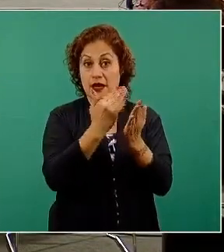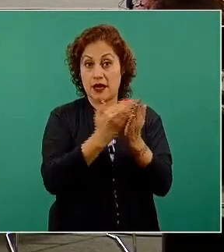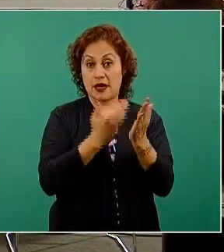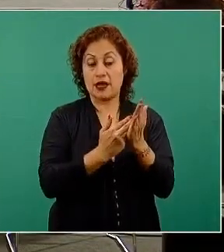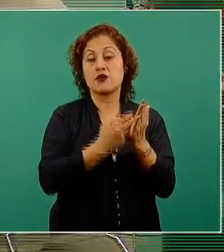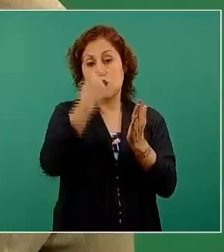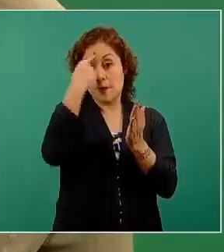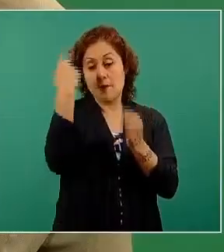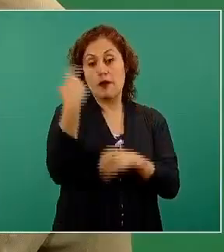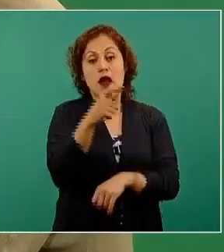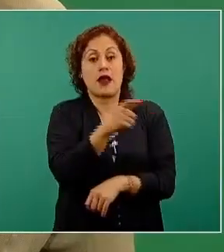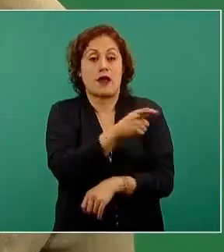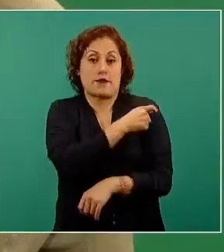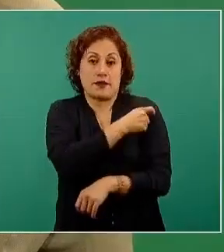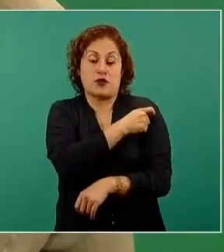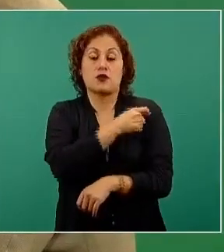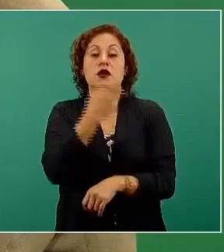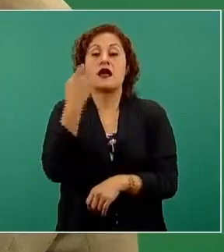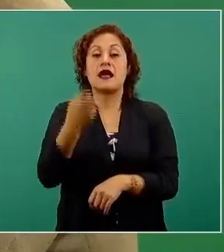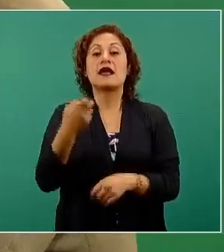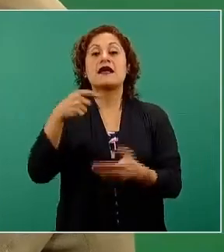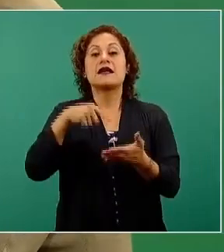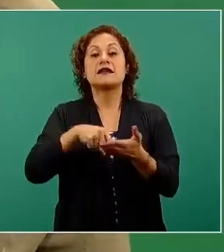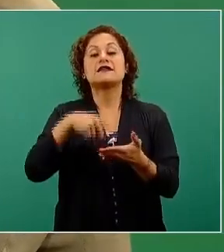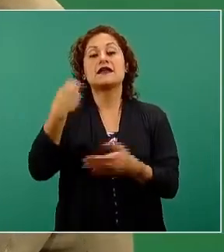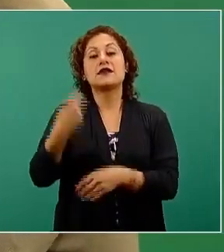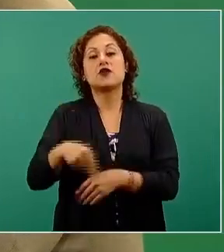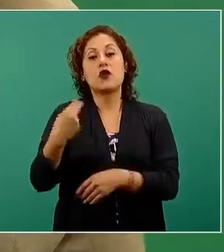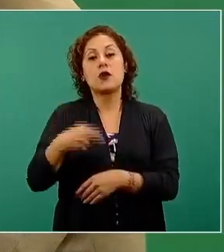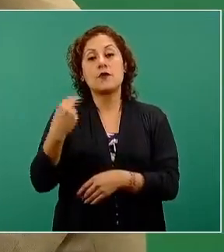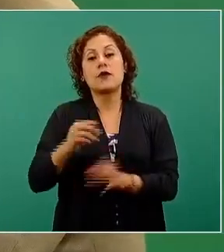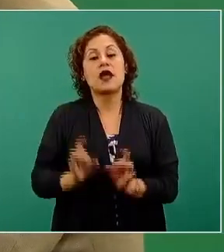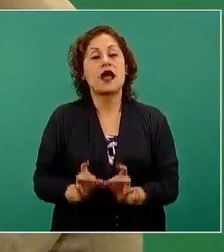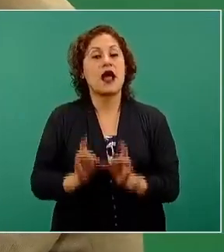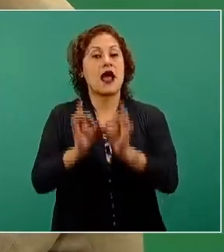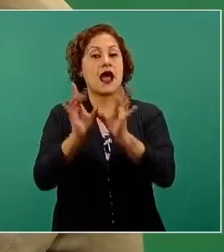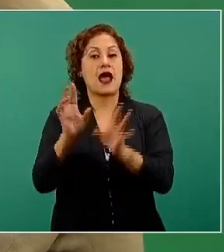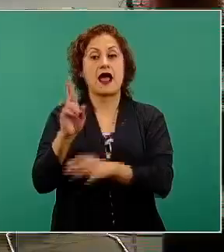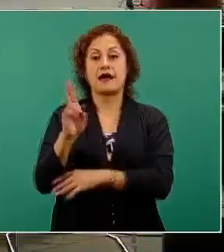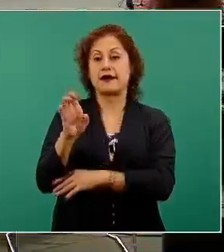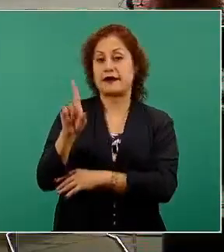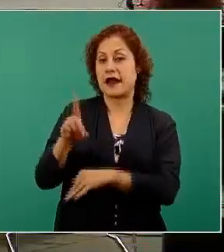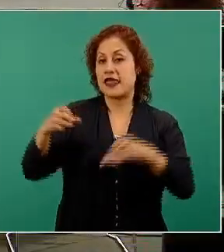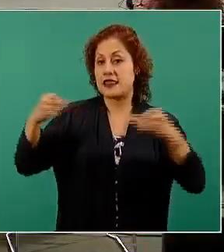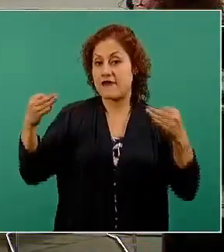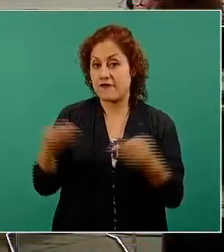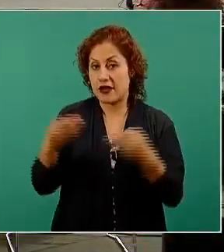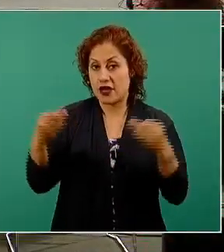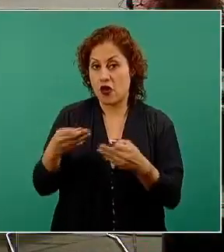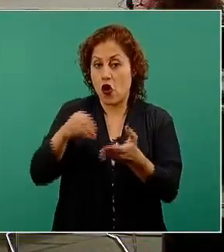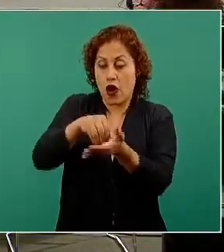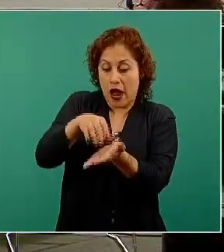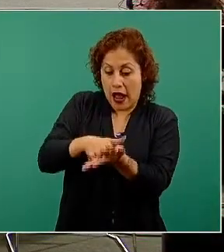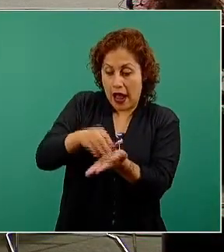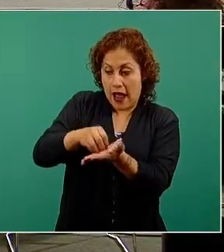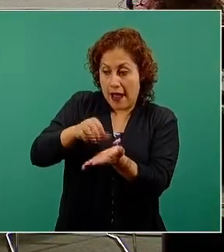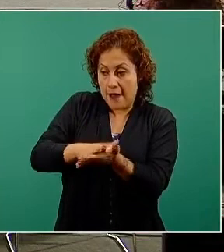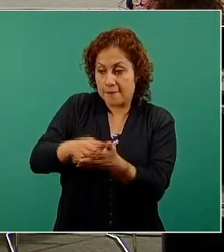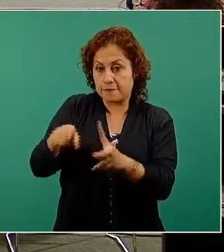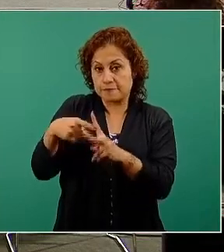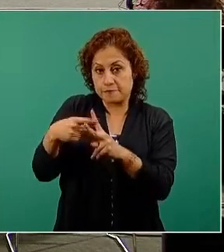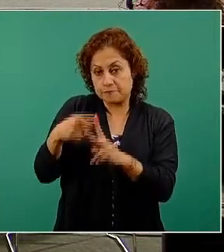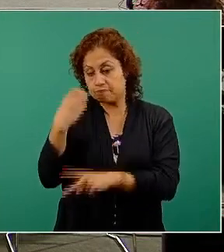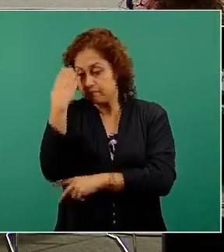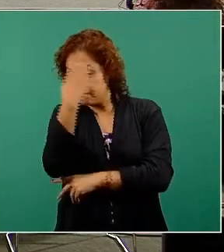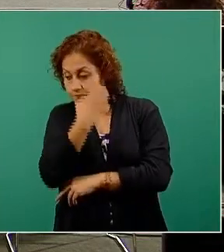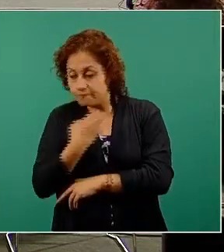Cuando suceden esas cosas que se llaman accidentes de red de frío, se reportan en las entidades, se revisan los datos y se dictamina si en